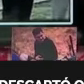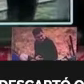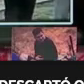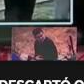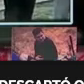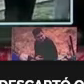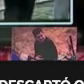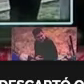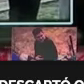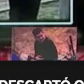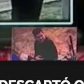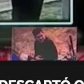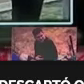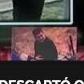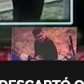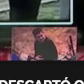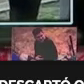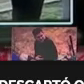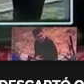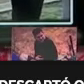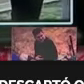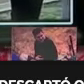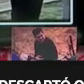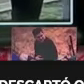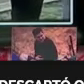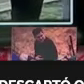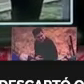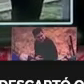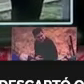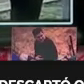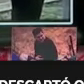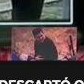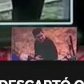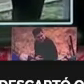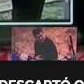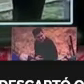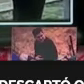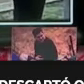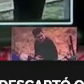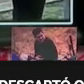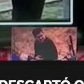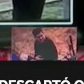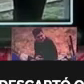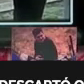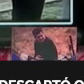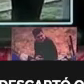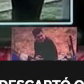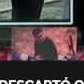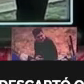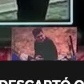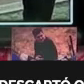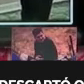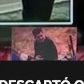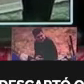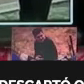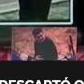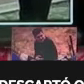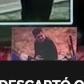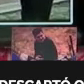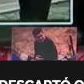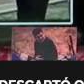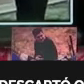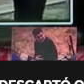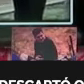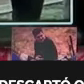son creyentes. Una gran familia, la familia Rey. Son muchísimos, se quieren mucho y está hoy en congoja por